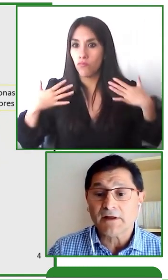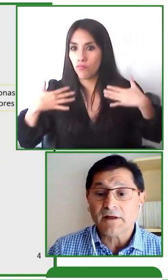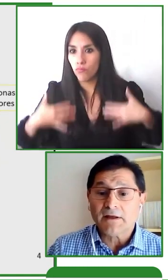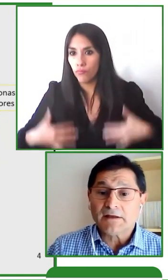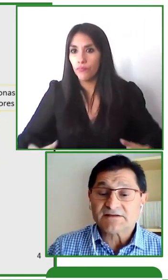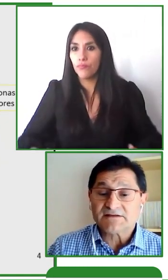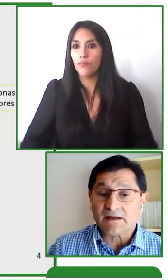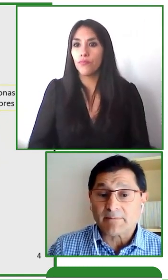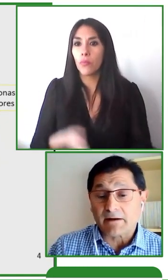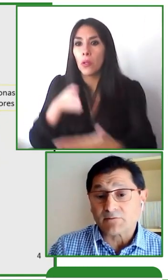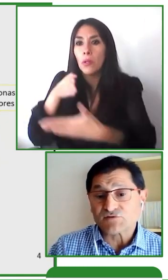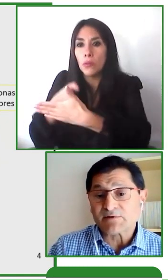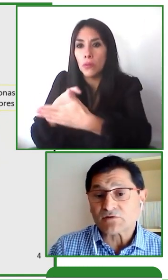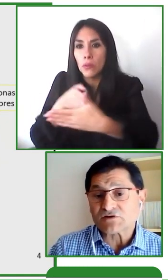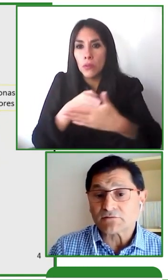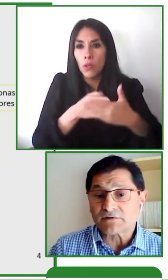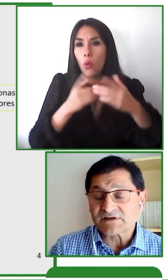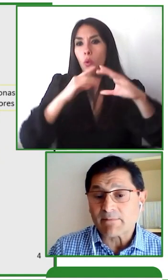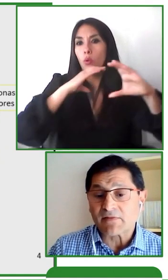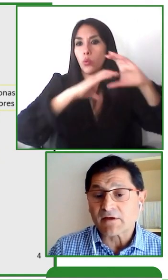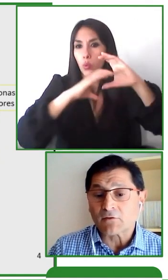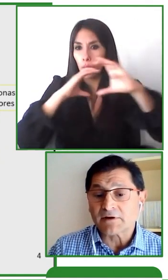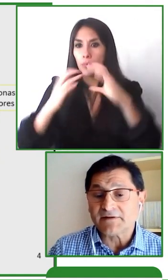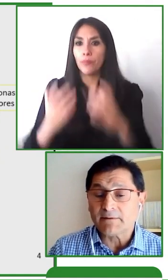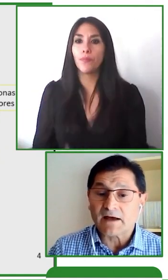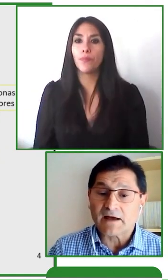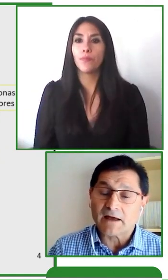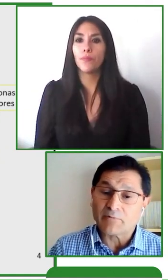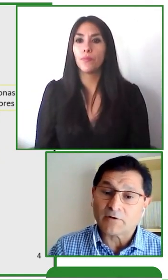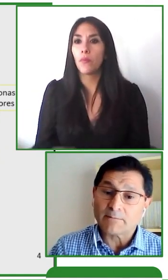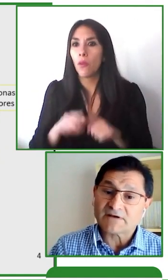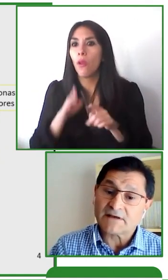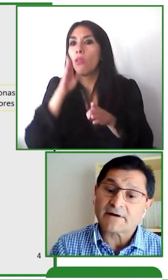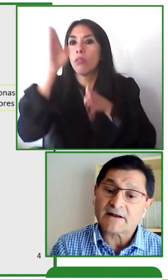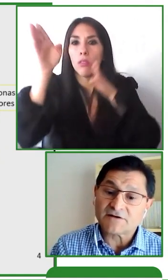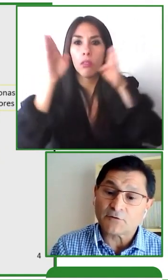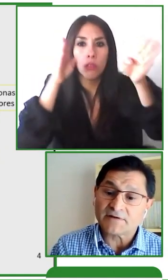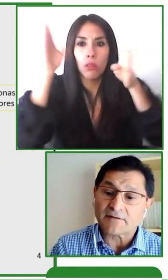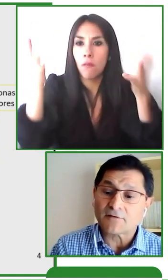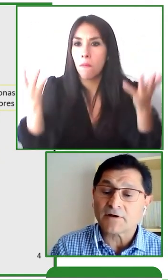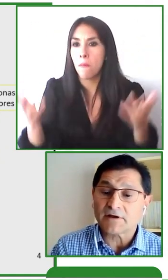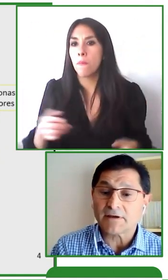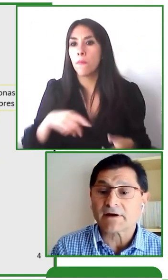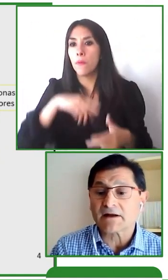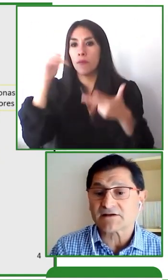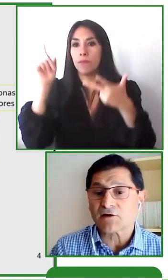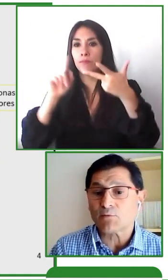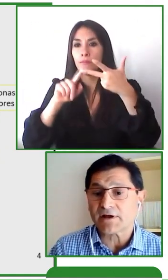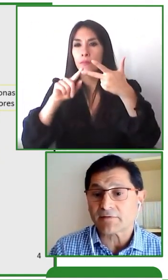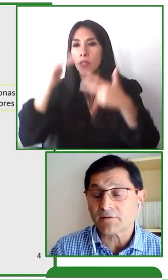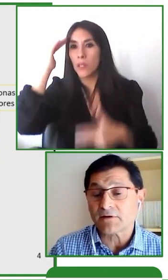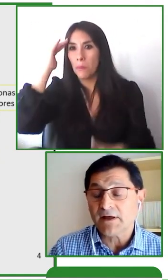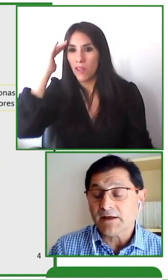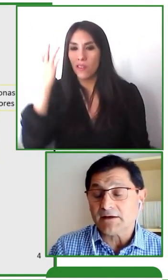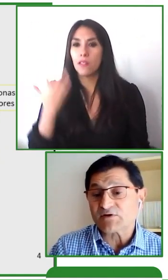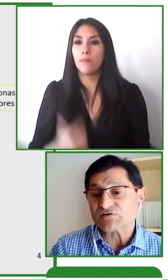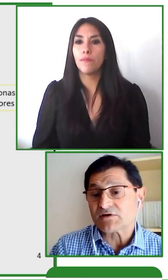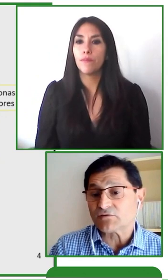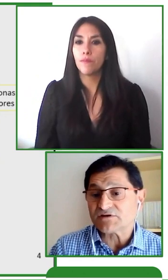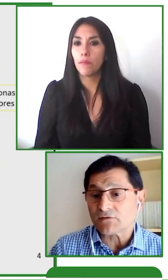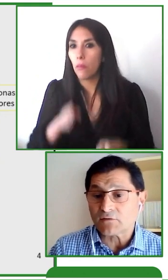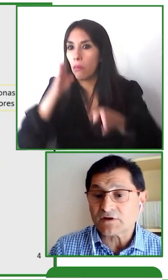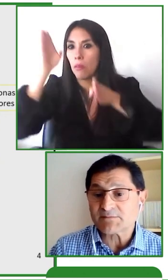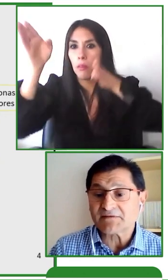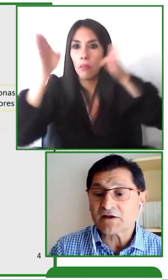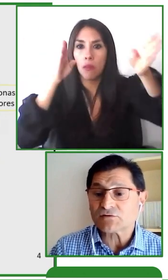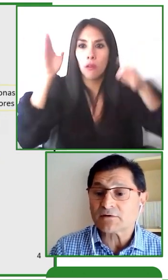comunicación. Si hablamos de personas con discapacidad cognitiva, hay problemas, hay barreras de orientación y barreras de comunicación. Y personas